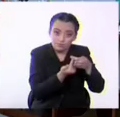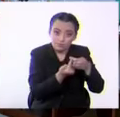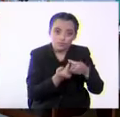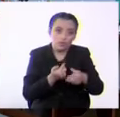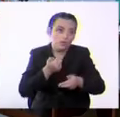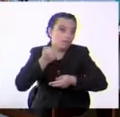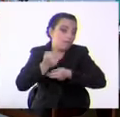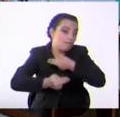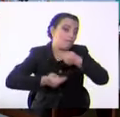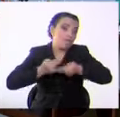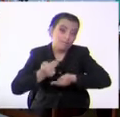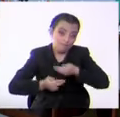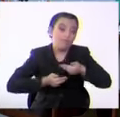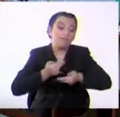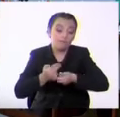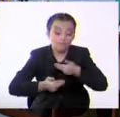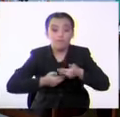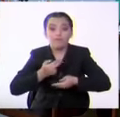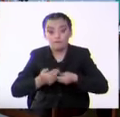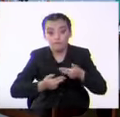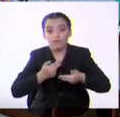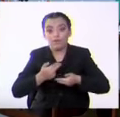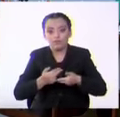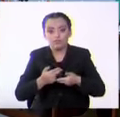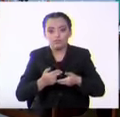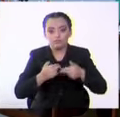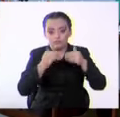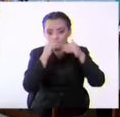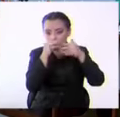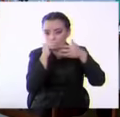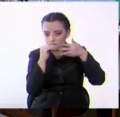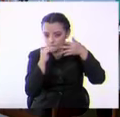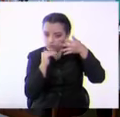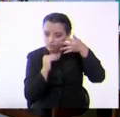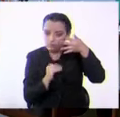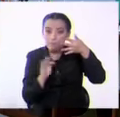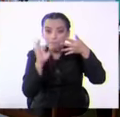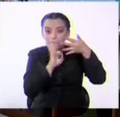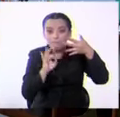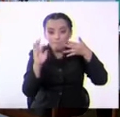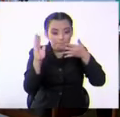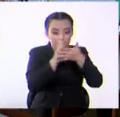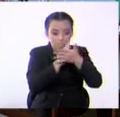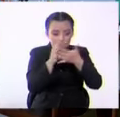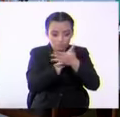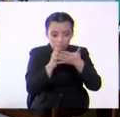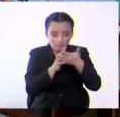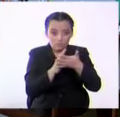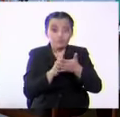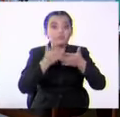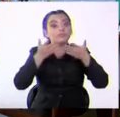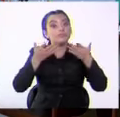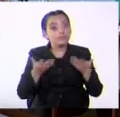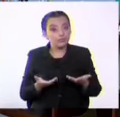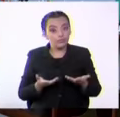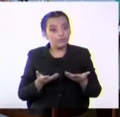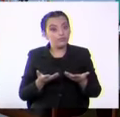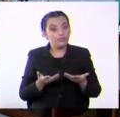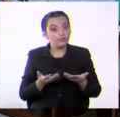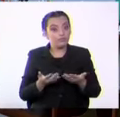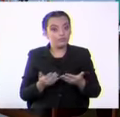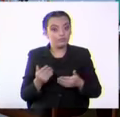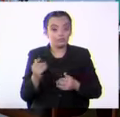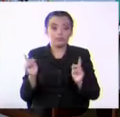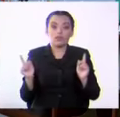contiguo. Nosotros los separamos para poder estudiarlos mejor. Ahora bien, entonces, siguiendo con los efectos del